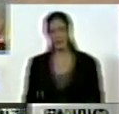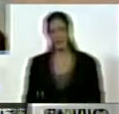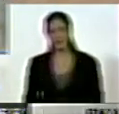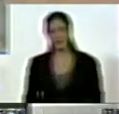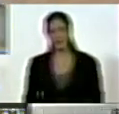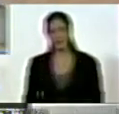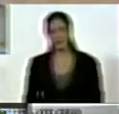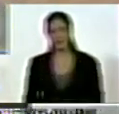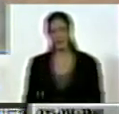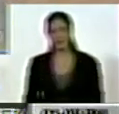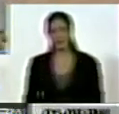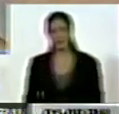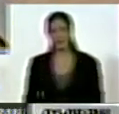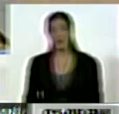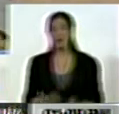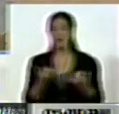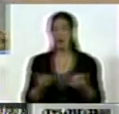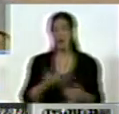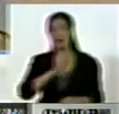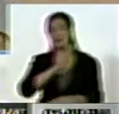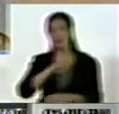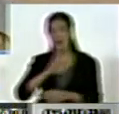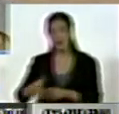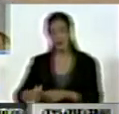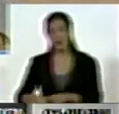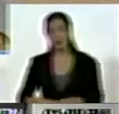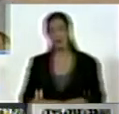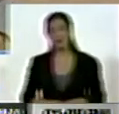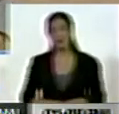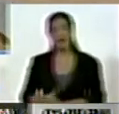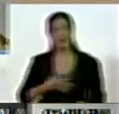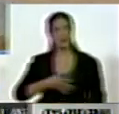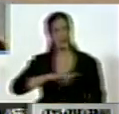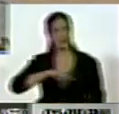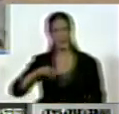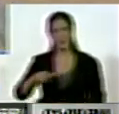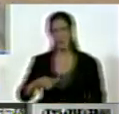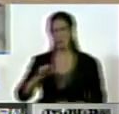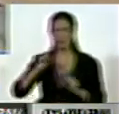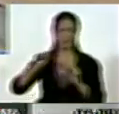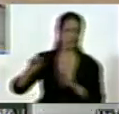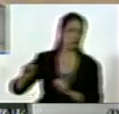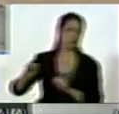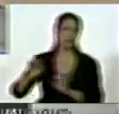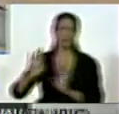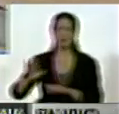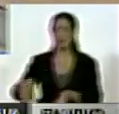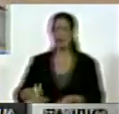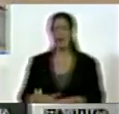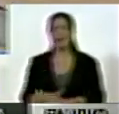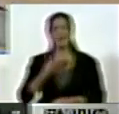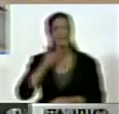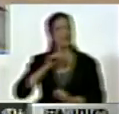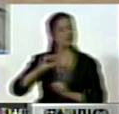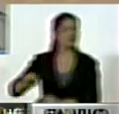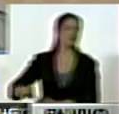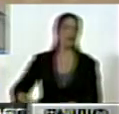Y esta sanción extraterritorial que nosotros no reconocemos, que